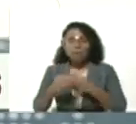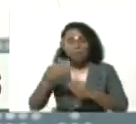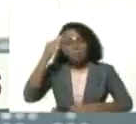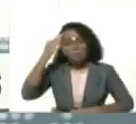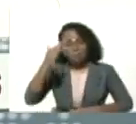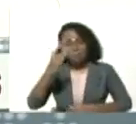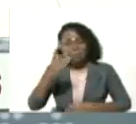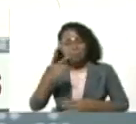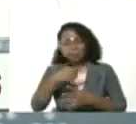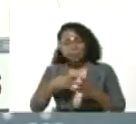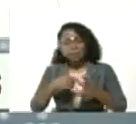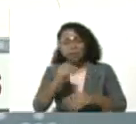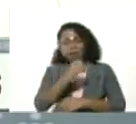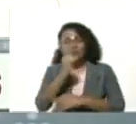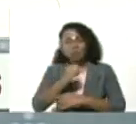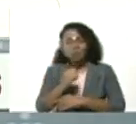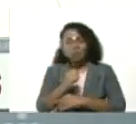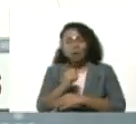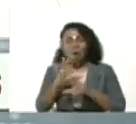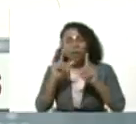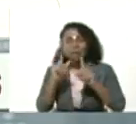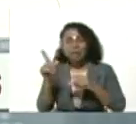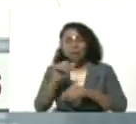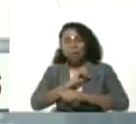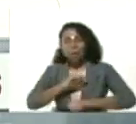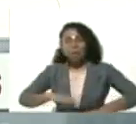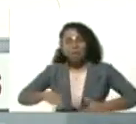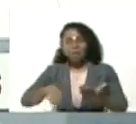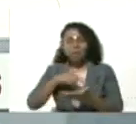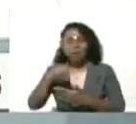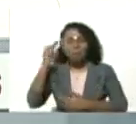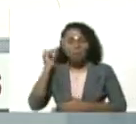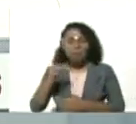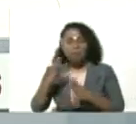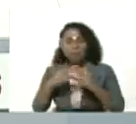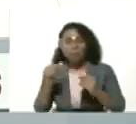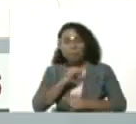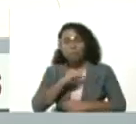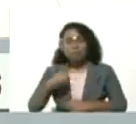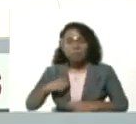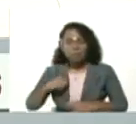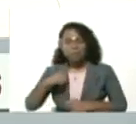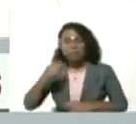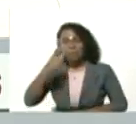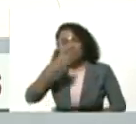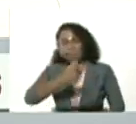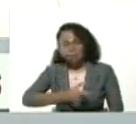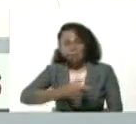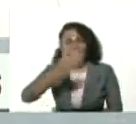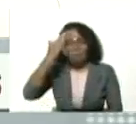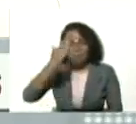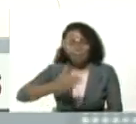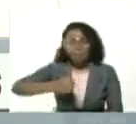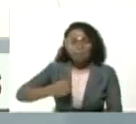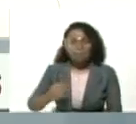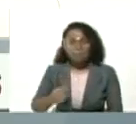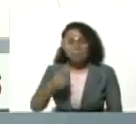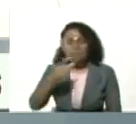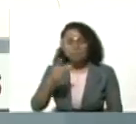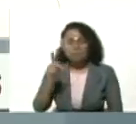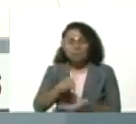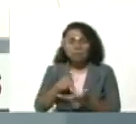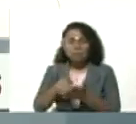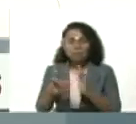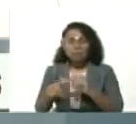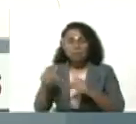zona 11 de la Guardia Nacional Bolivariana, y a todo el personal civil, militar, policial presente